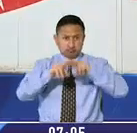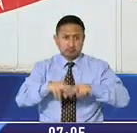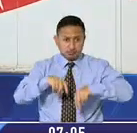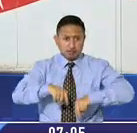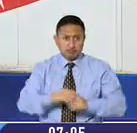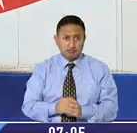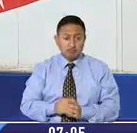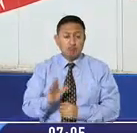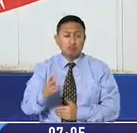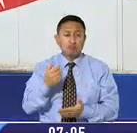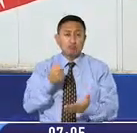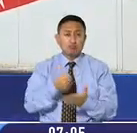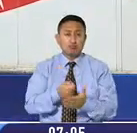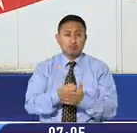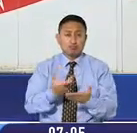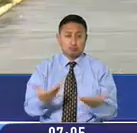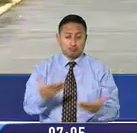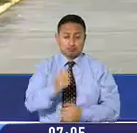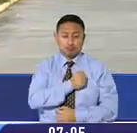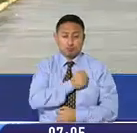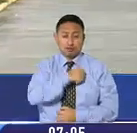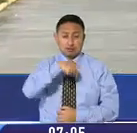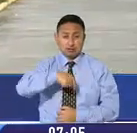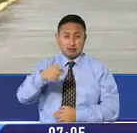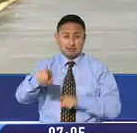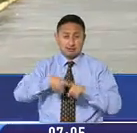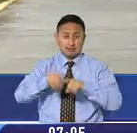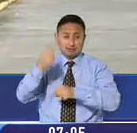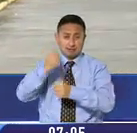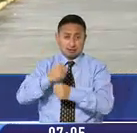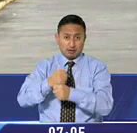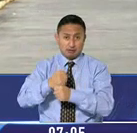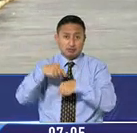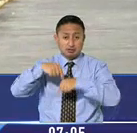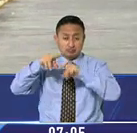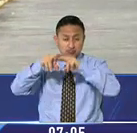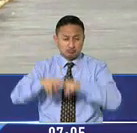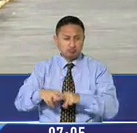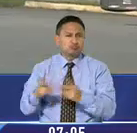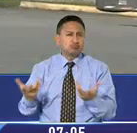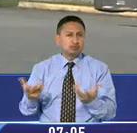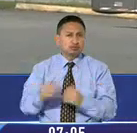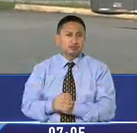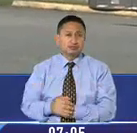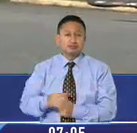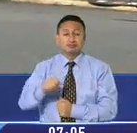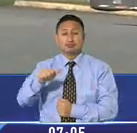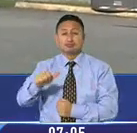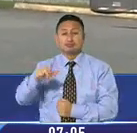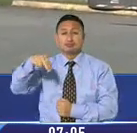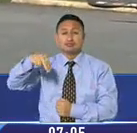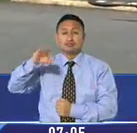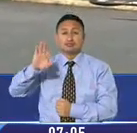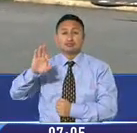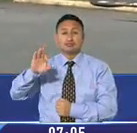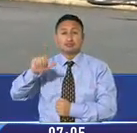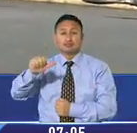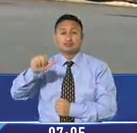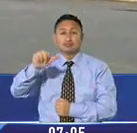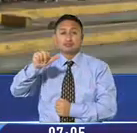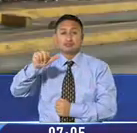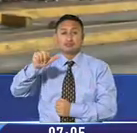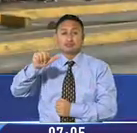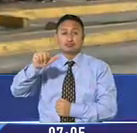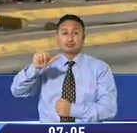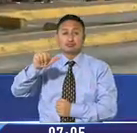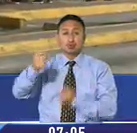propiedad, veracidad y legalidad de esas operaciones. La auditoría se realizará en la Agencia Nacional de Regulación y Control de